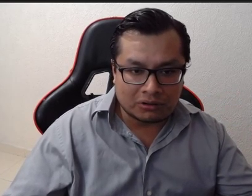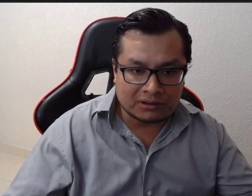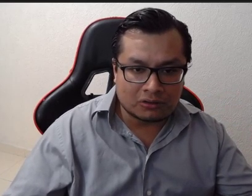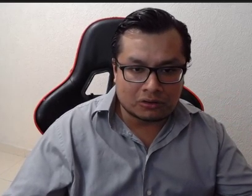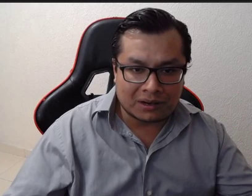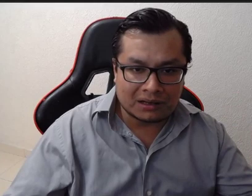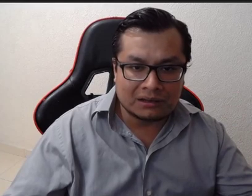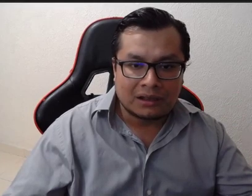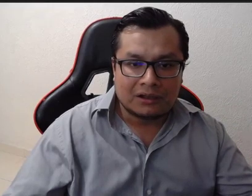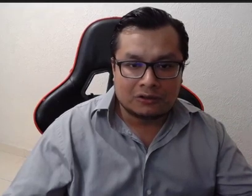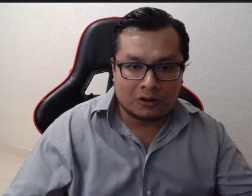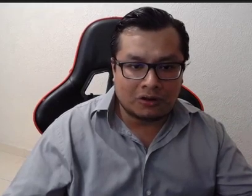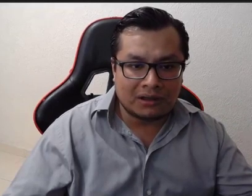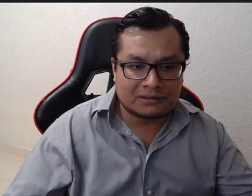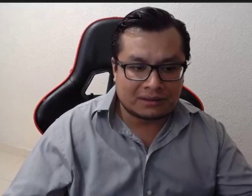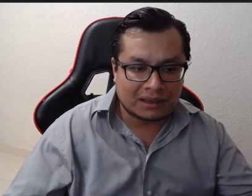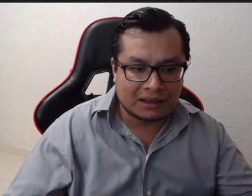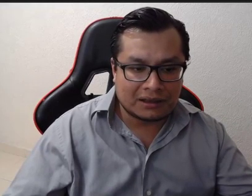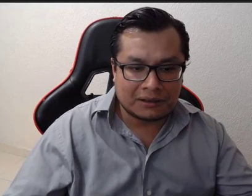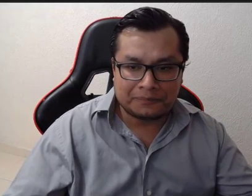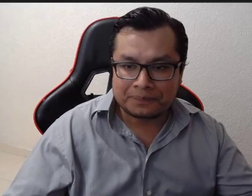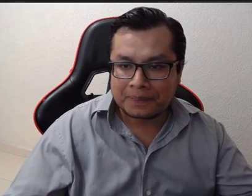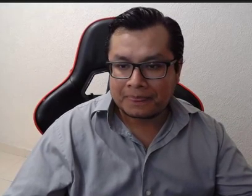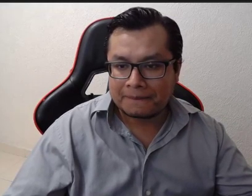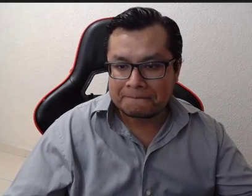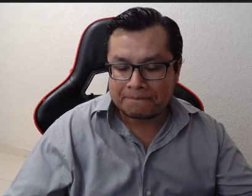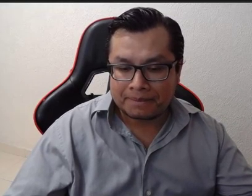nos autoricen o nos validen no